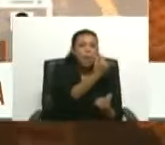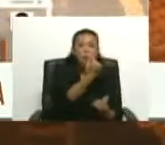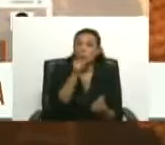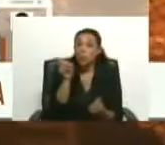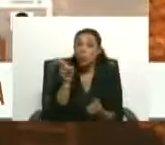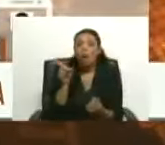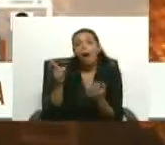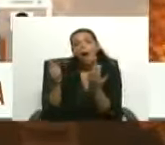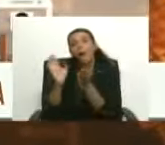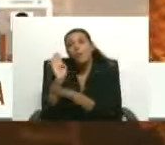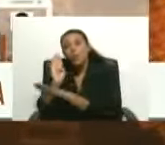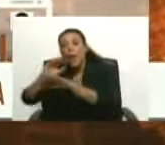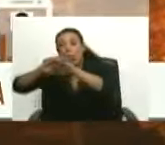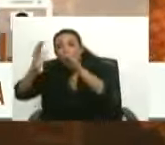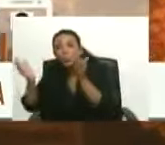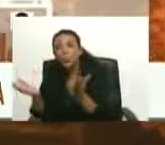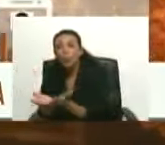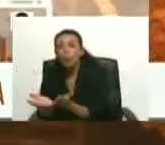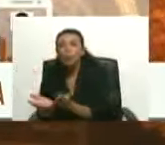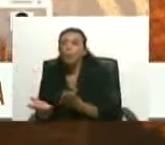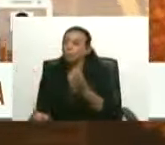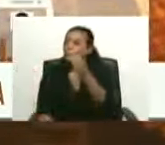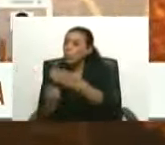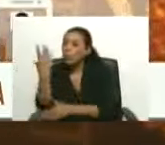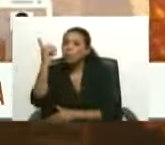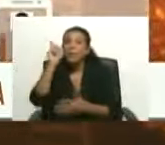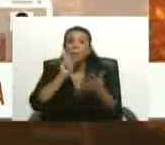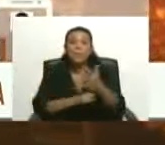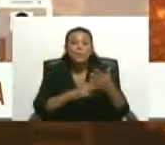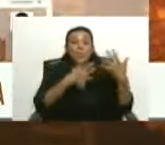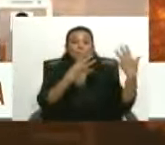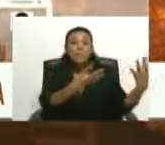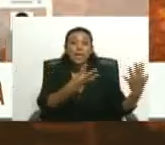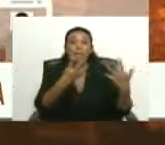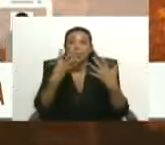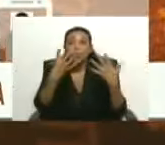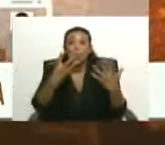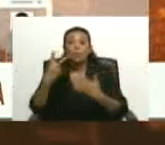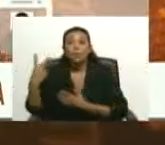mandato que surgió de la cumbre de la tierra del año